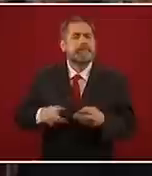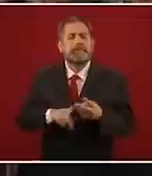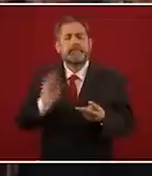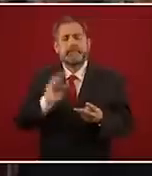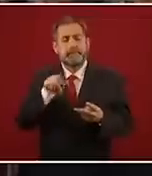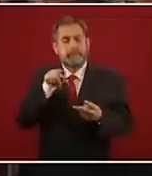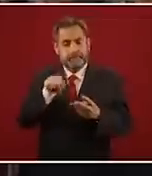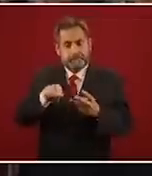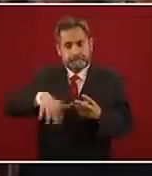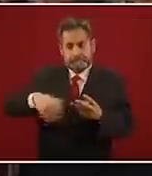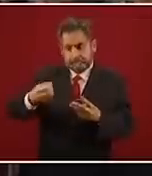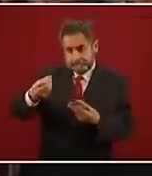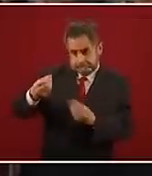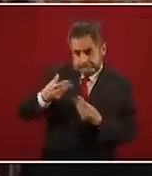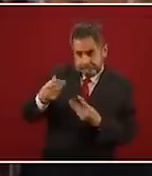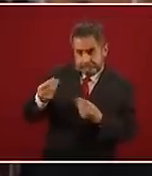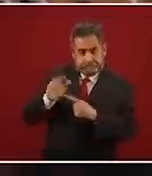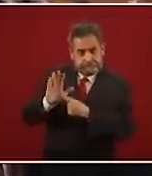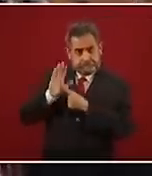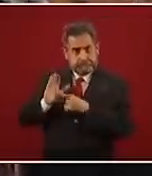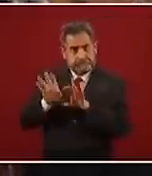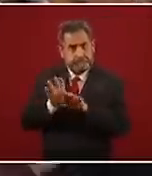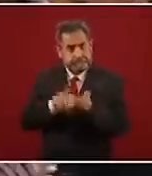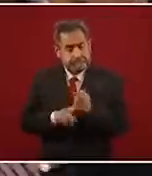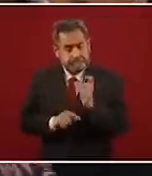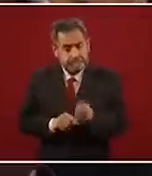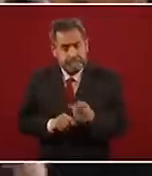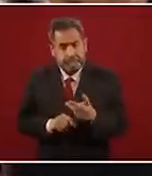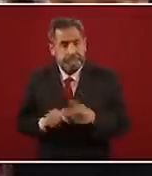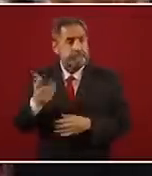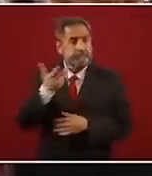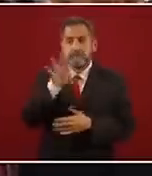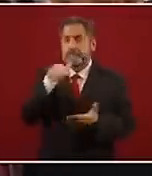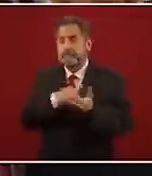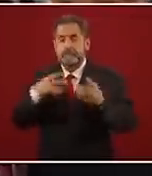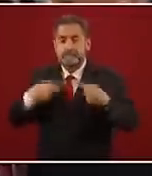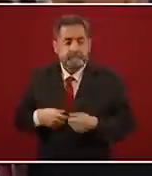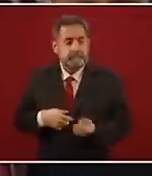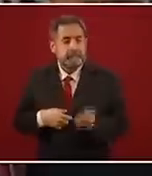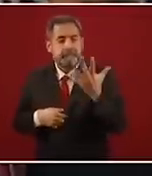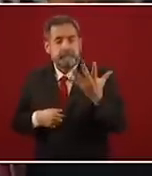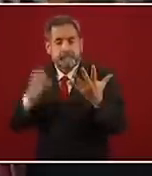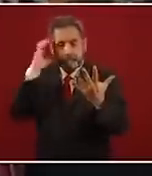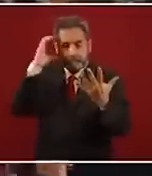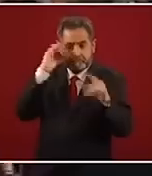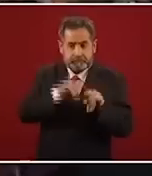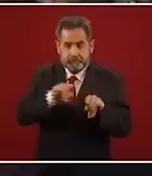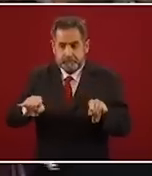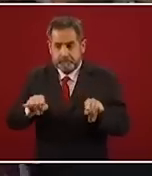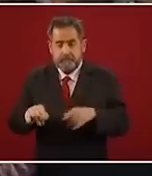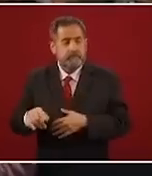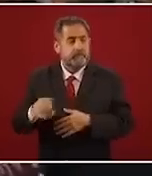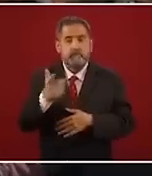de acuerdo a los datos que ustedes mismos nos presentan, son por cada 10,000 habitantes hay 5 camas y respecto a médicos, 8 por